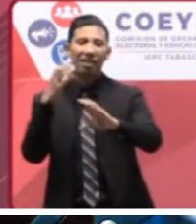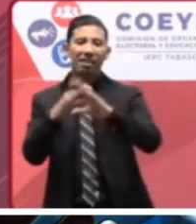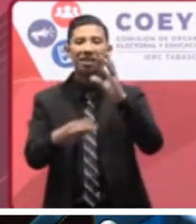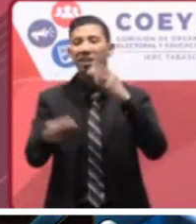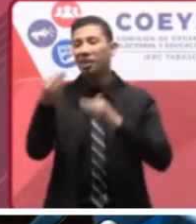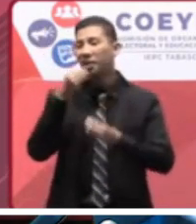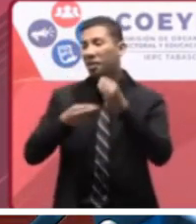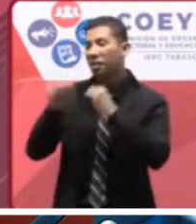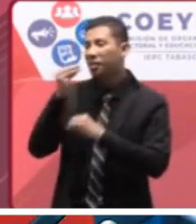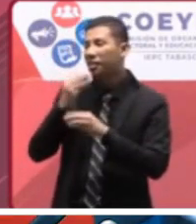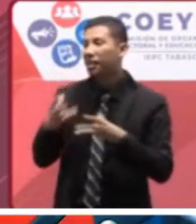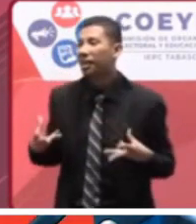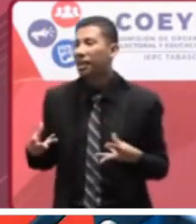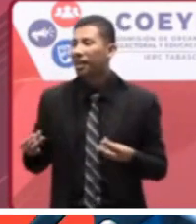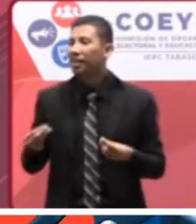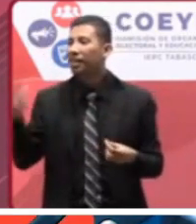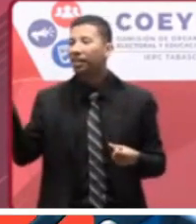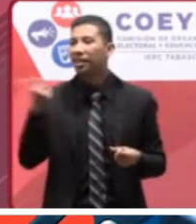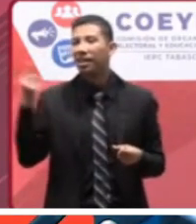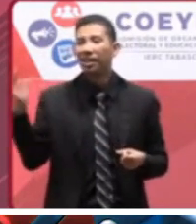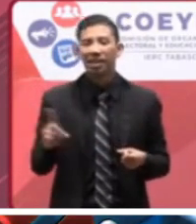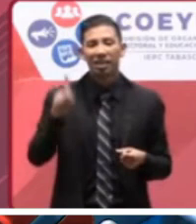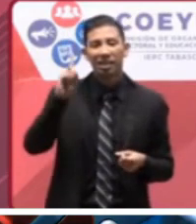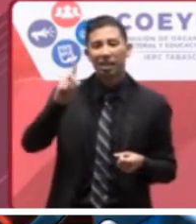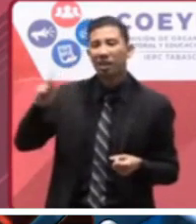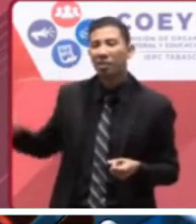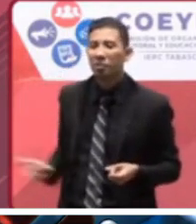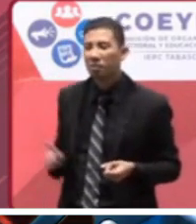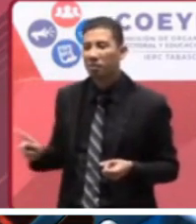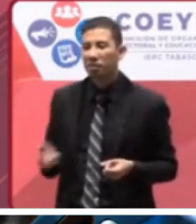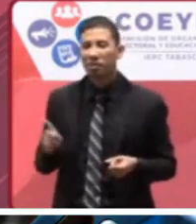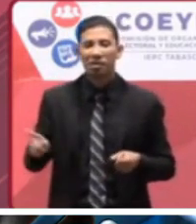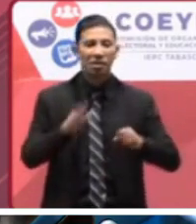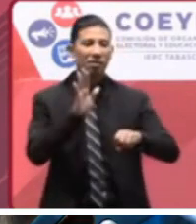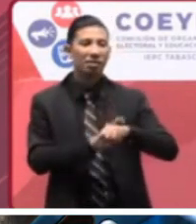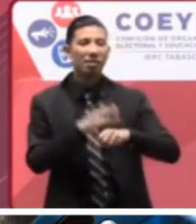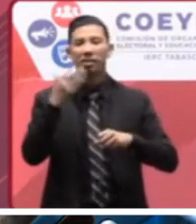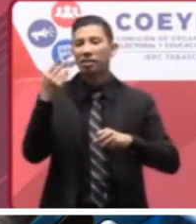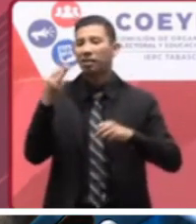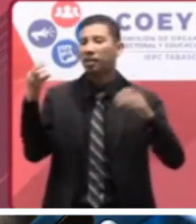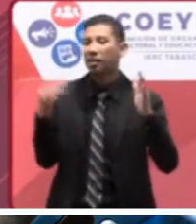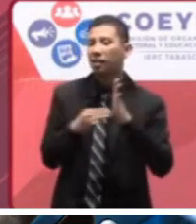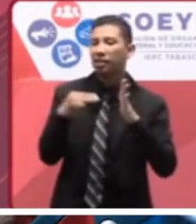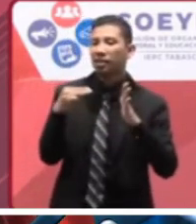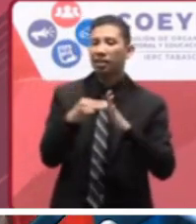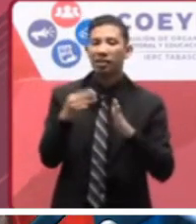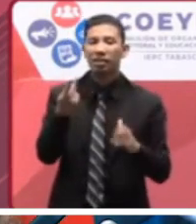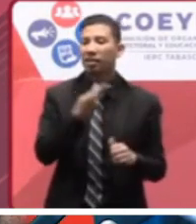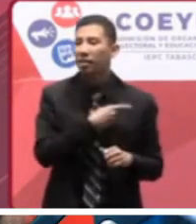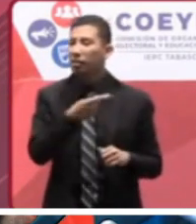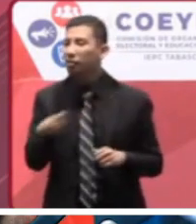tantos gastos en un pueblo de más de 50 millones de pobres.